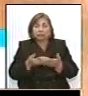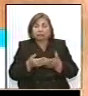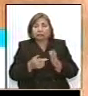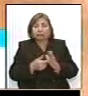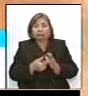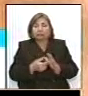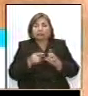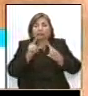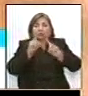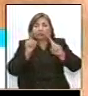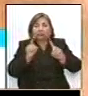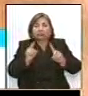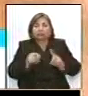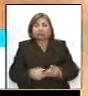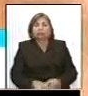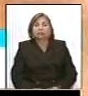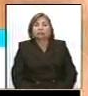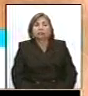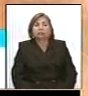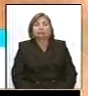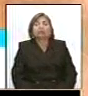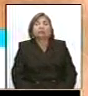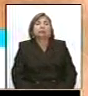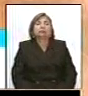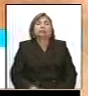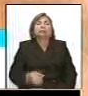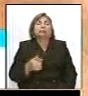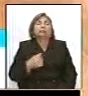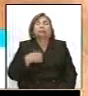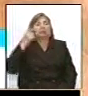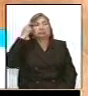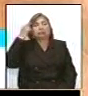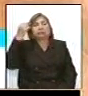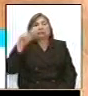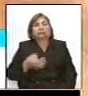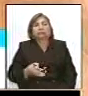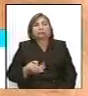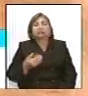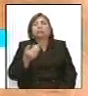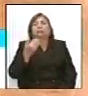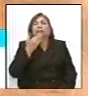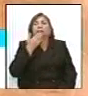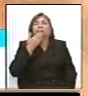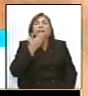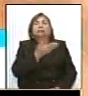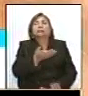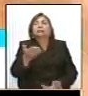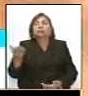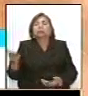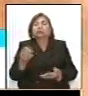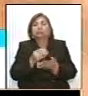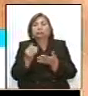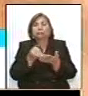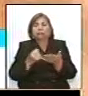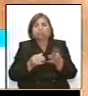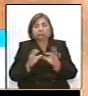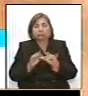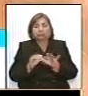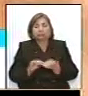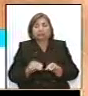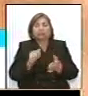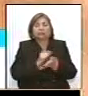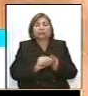ante una pregunta de la señora presidenta: yo no podría afirmarle específicamente qué colaborador elaboró qué informe, en qué